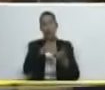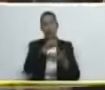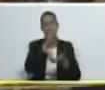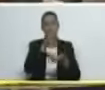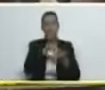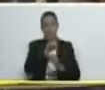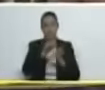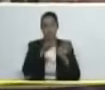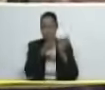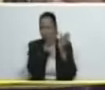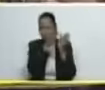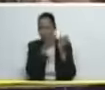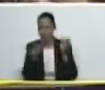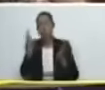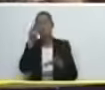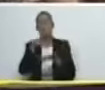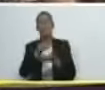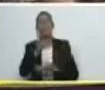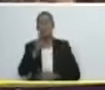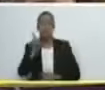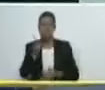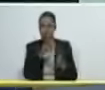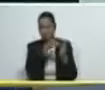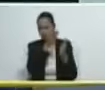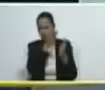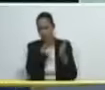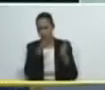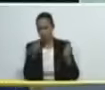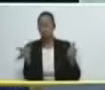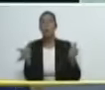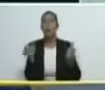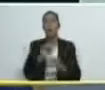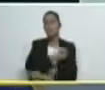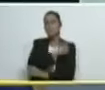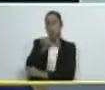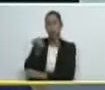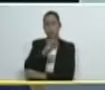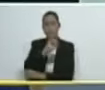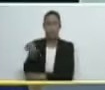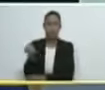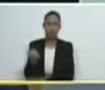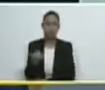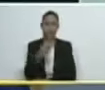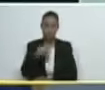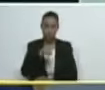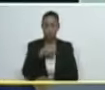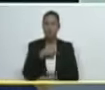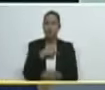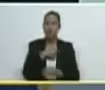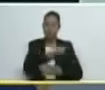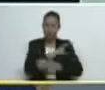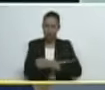23, nocao. Con la fuerza, con la unión, con la verdad.